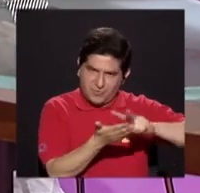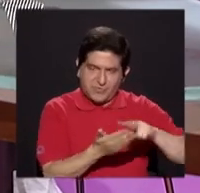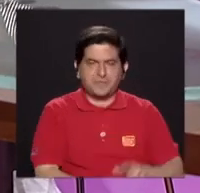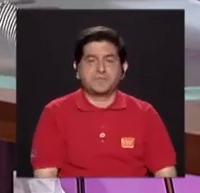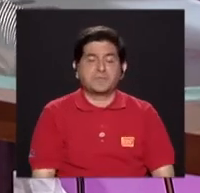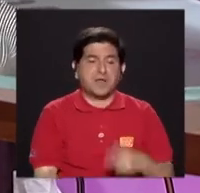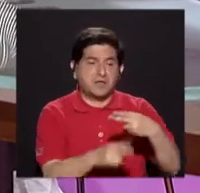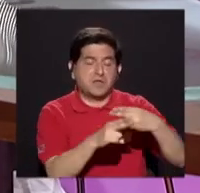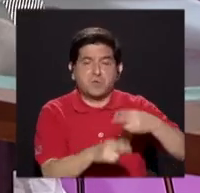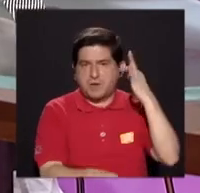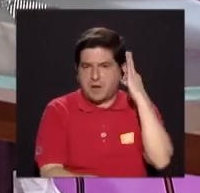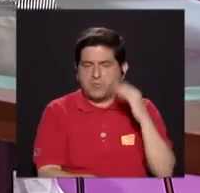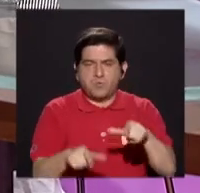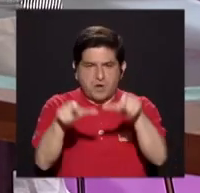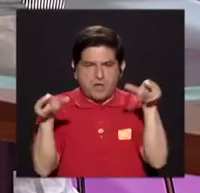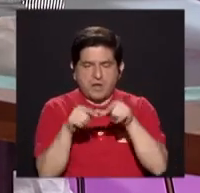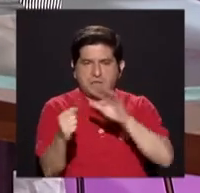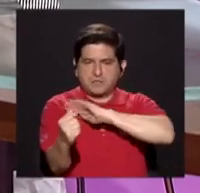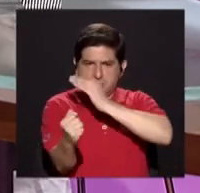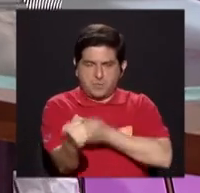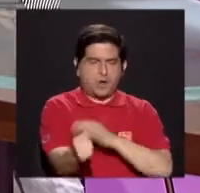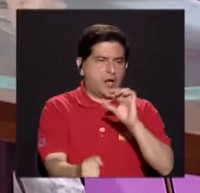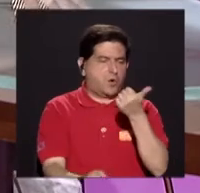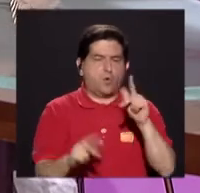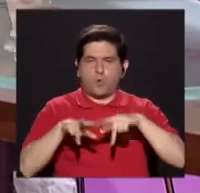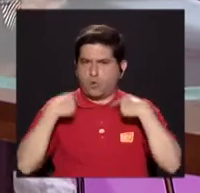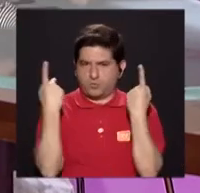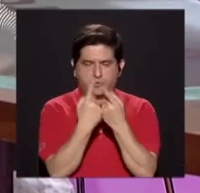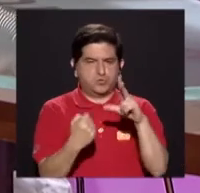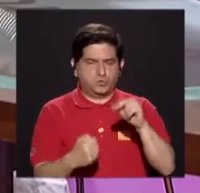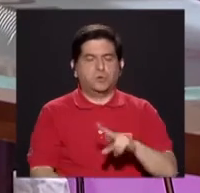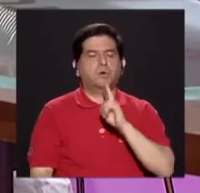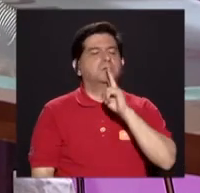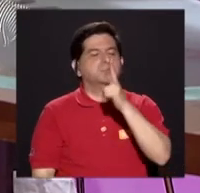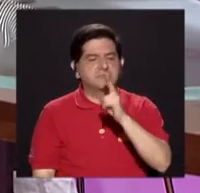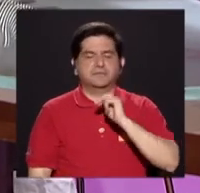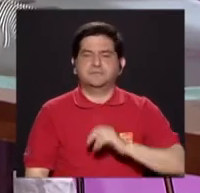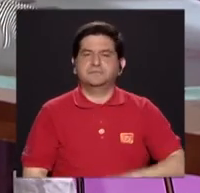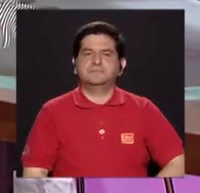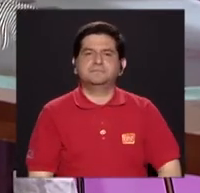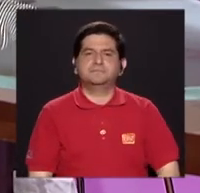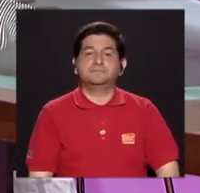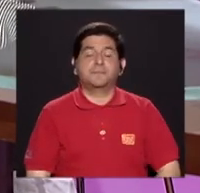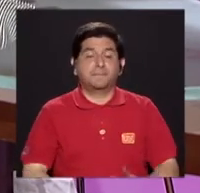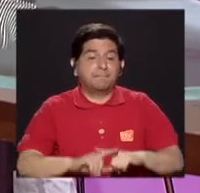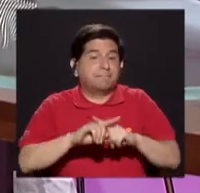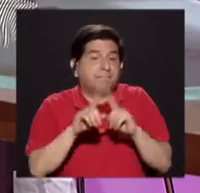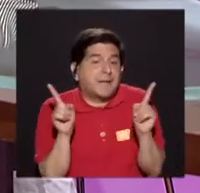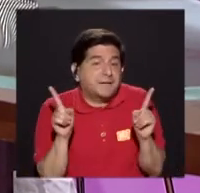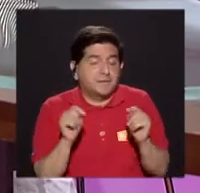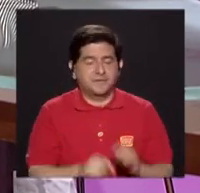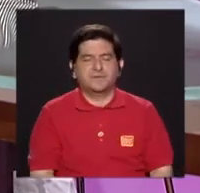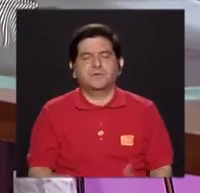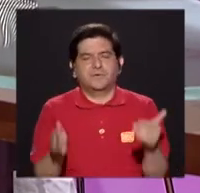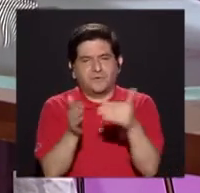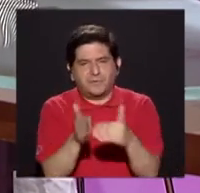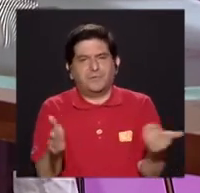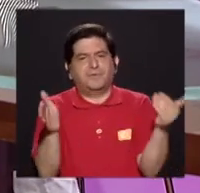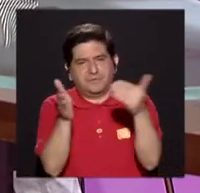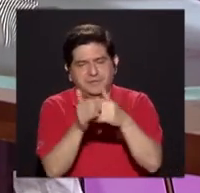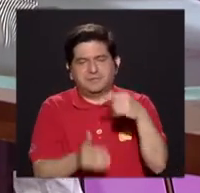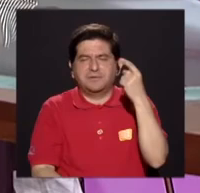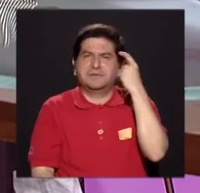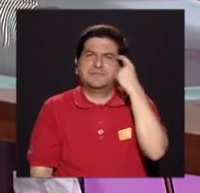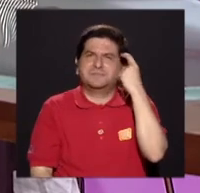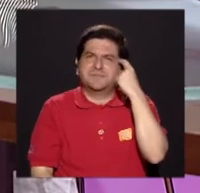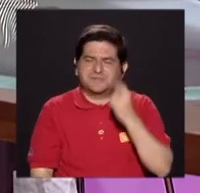poner mujeres en puestos de poder, claro, que otros partidos. Eso sí es absolutamente cierto. Sin embargo, nuevamente,